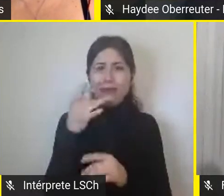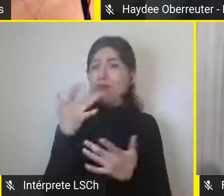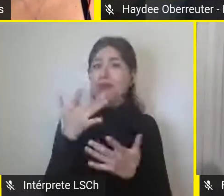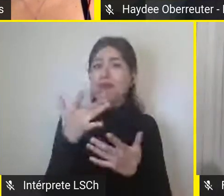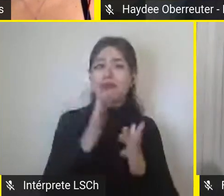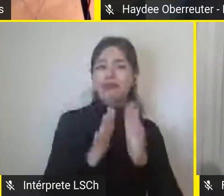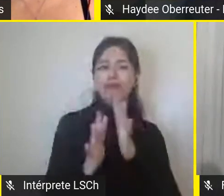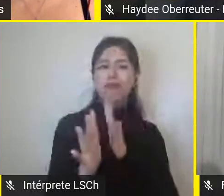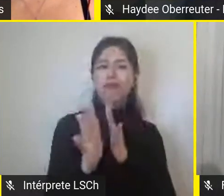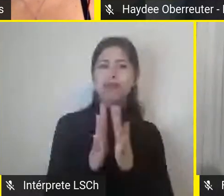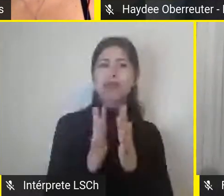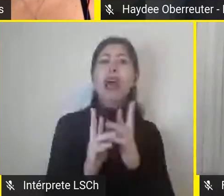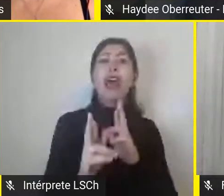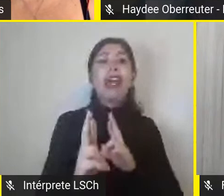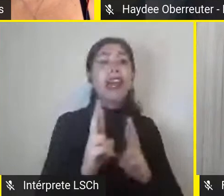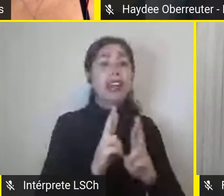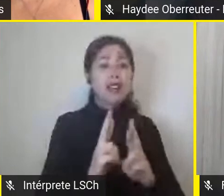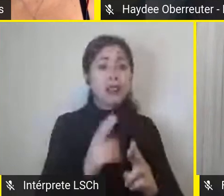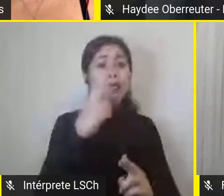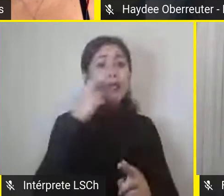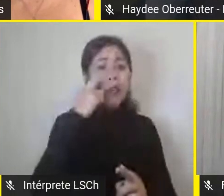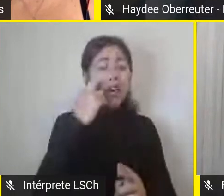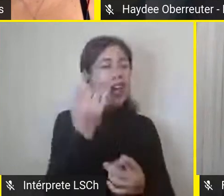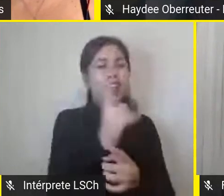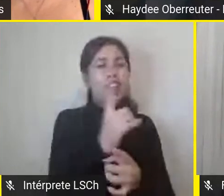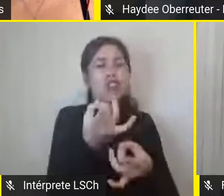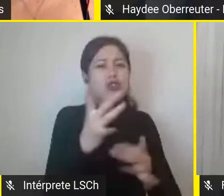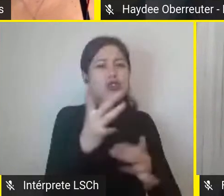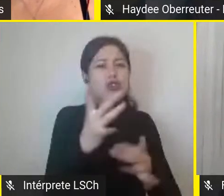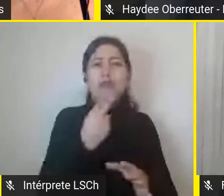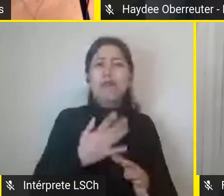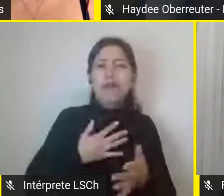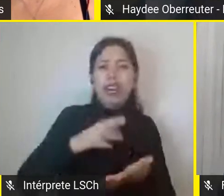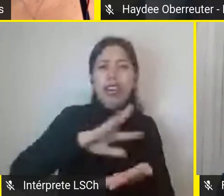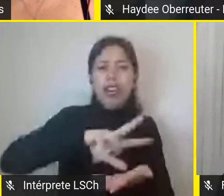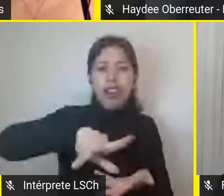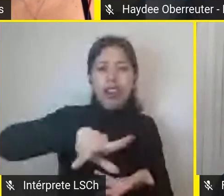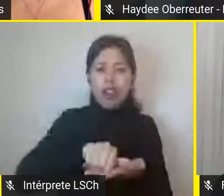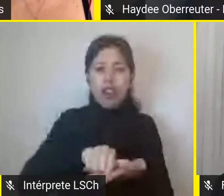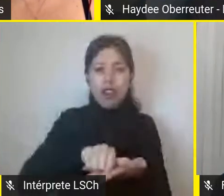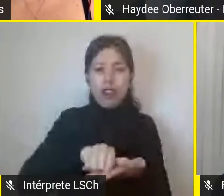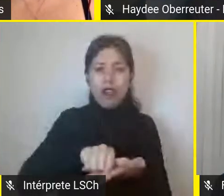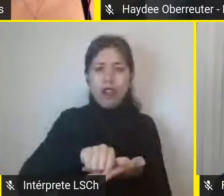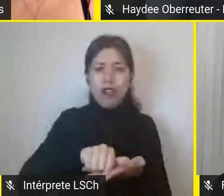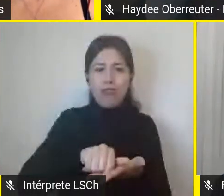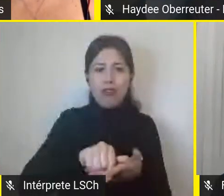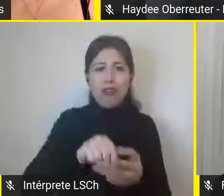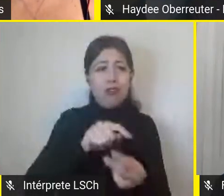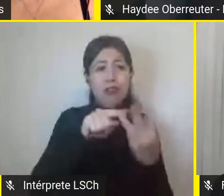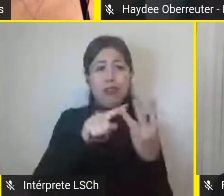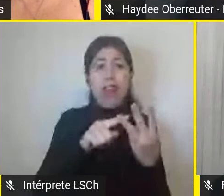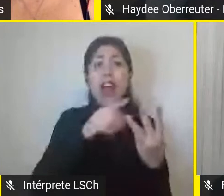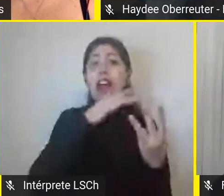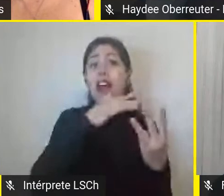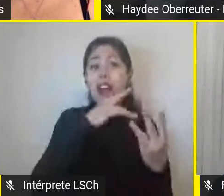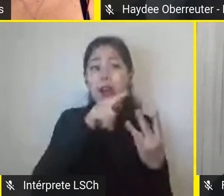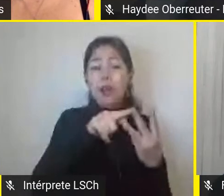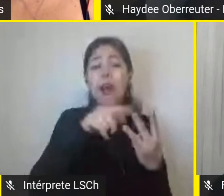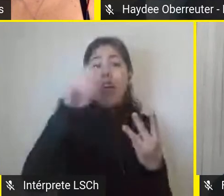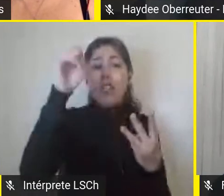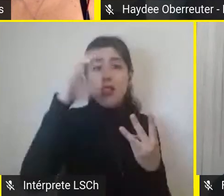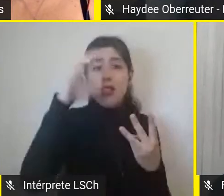vida, a los bienes, a los tres bienes, primero el agua, la luz, qué sé yo, el gas,